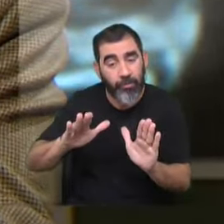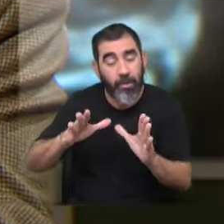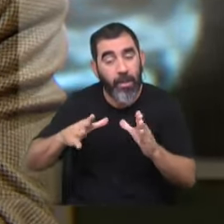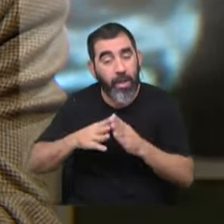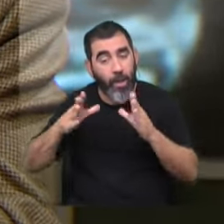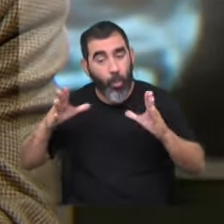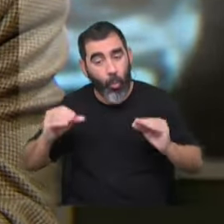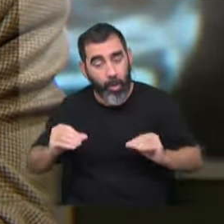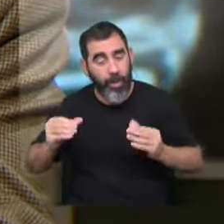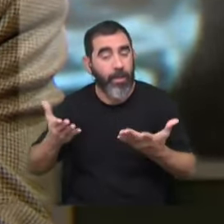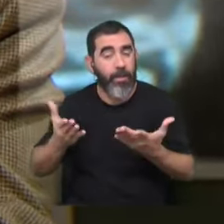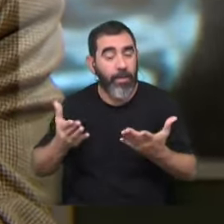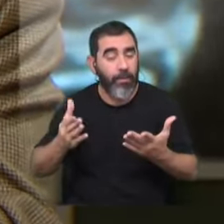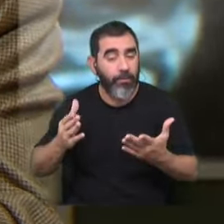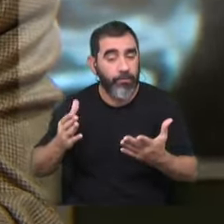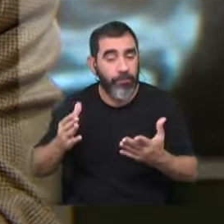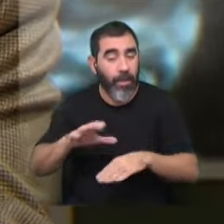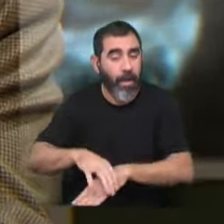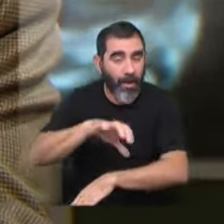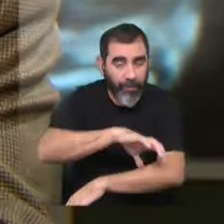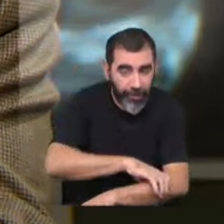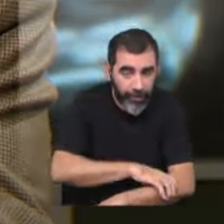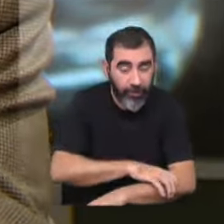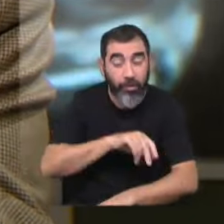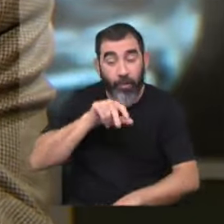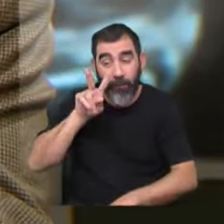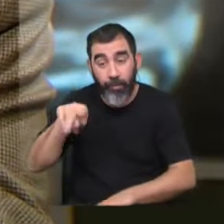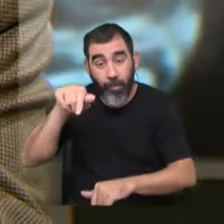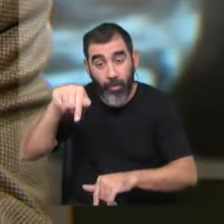escuela primaria o en la preescolar, hoy veíamos